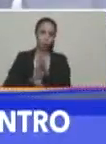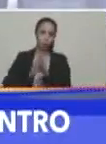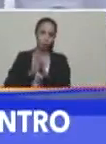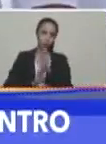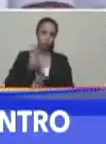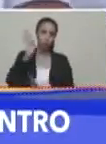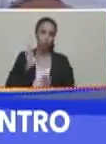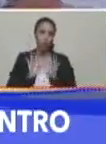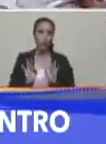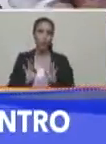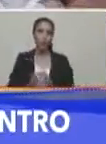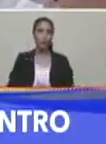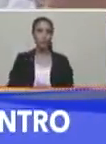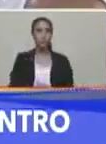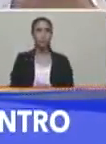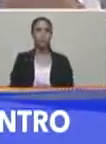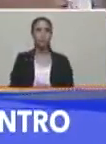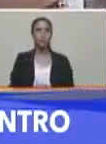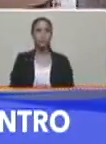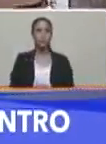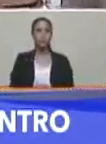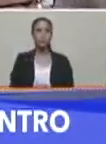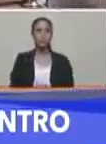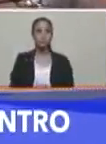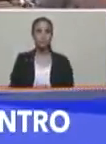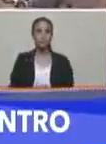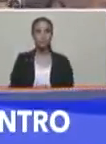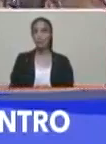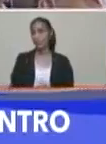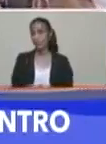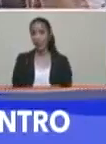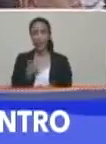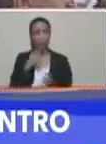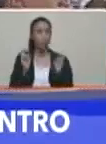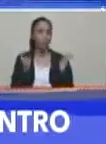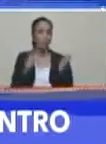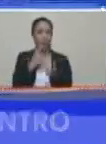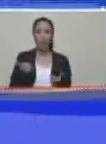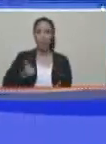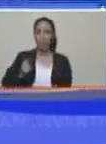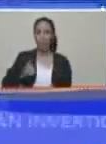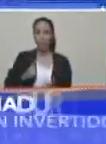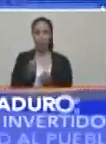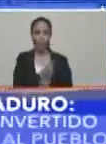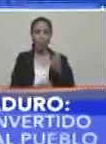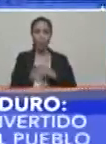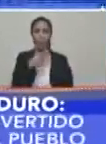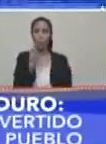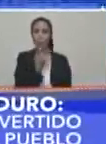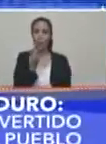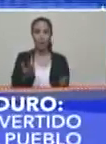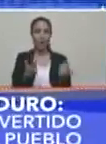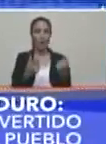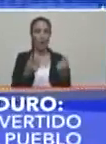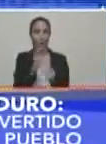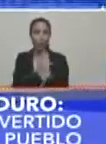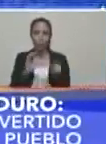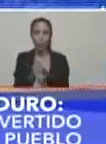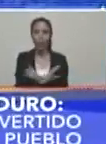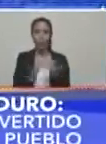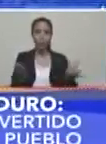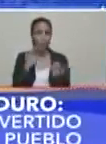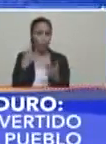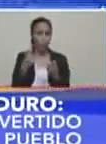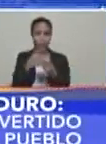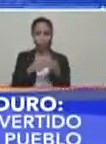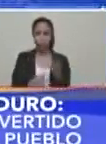vaya dando el poder al pueblo en todos los aspectos de la vida social, económica, política, militar de un